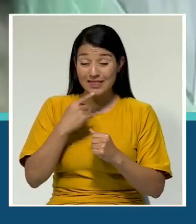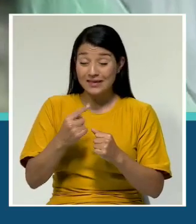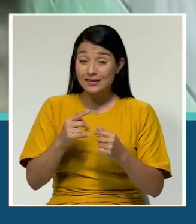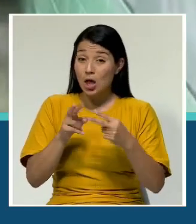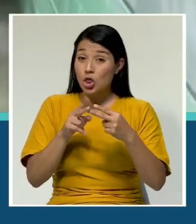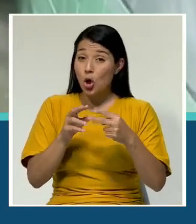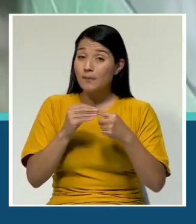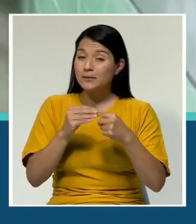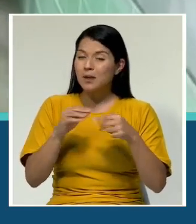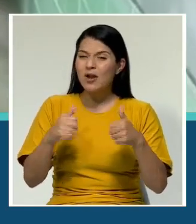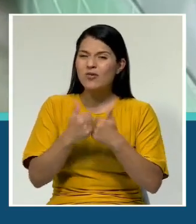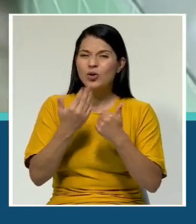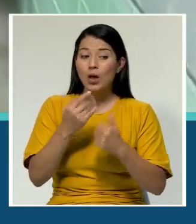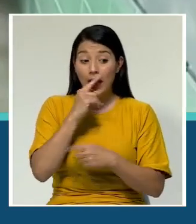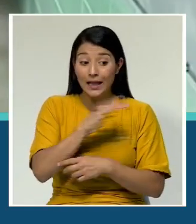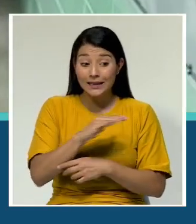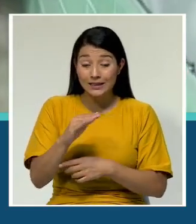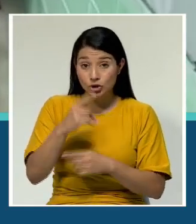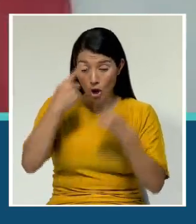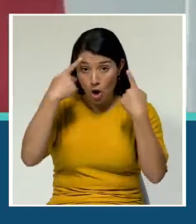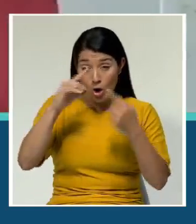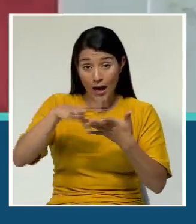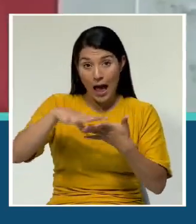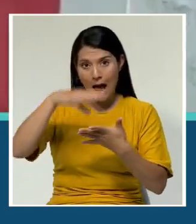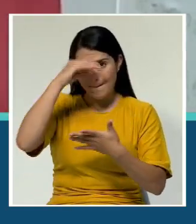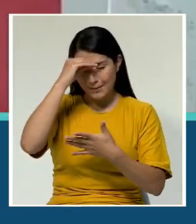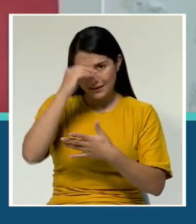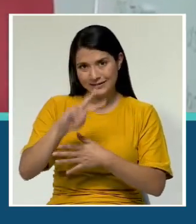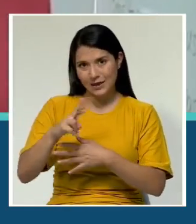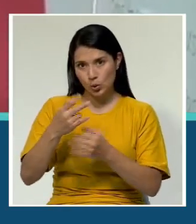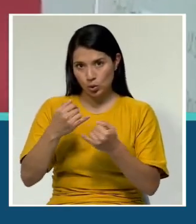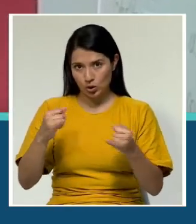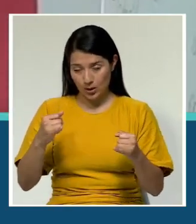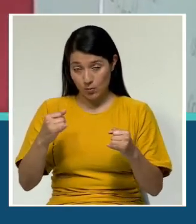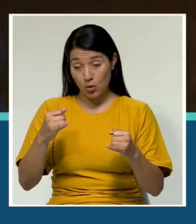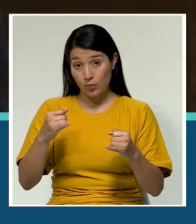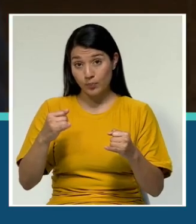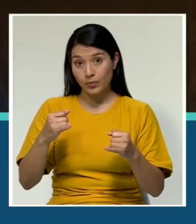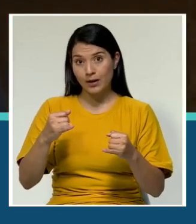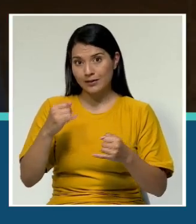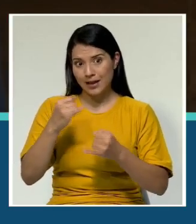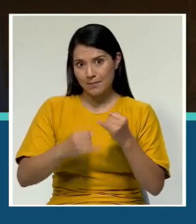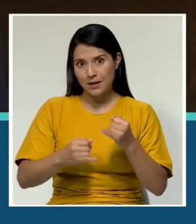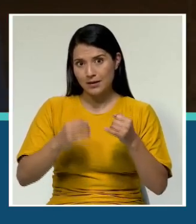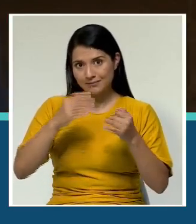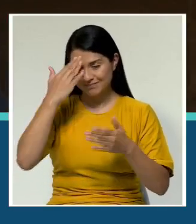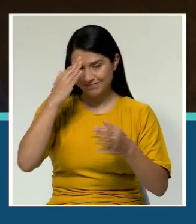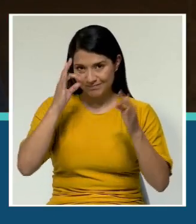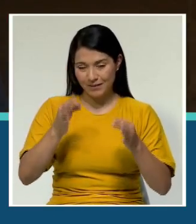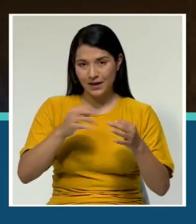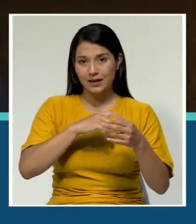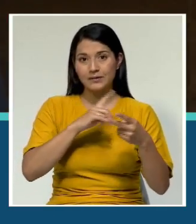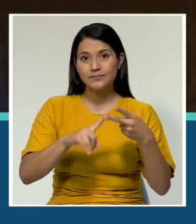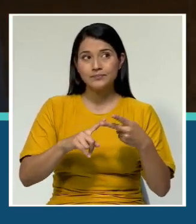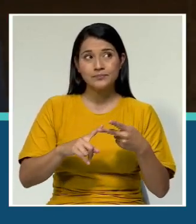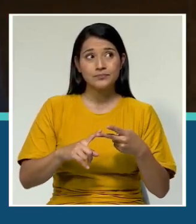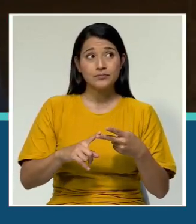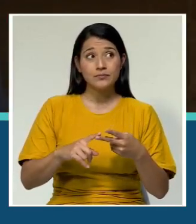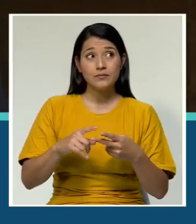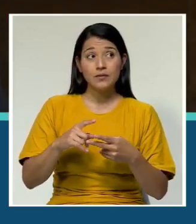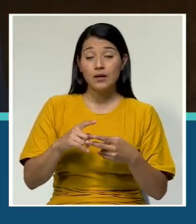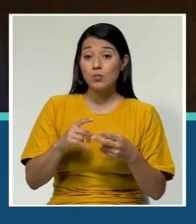lograr cambios para mejorar el sistema educativo. Para él, los dos principales retos es lograr que los niños salgan bilingües de la escuela